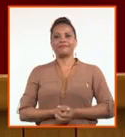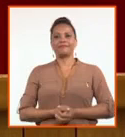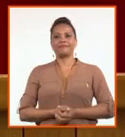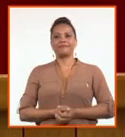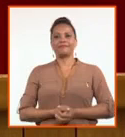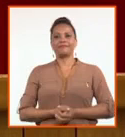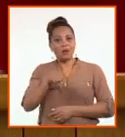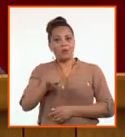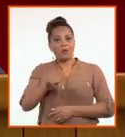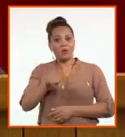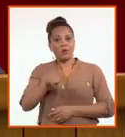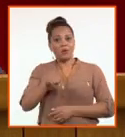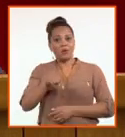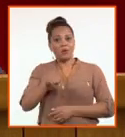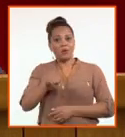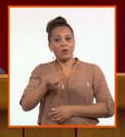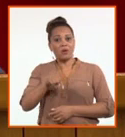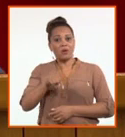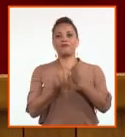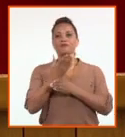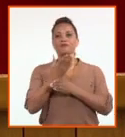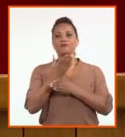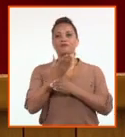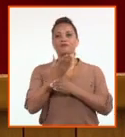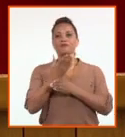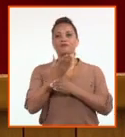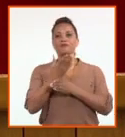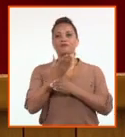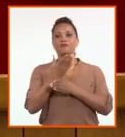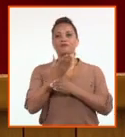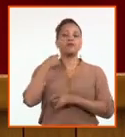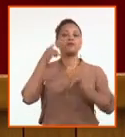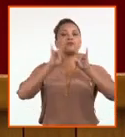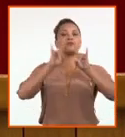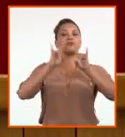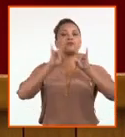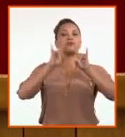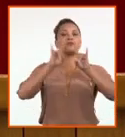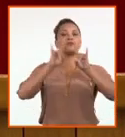es diferente a la que fundó Julio Antonio Mella, a la de los años universitarios de Fidel y a la